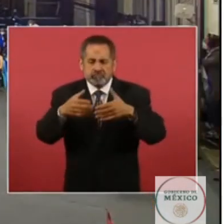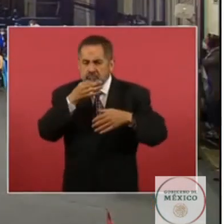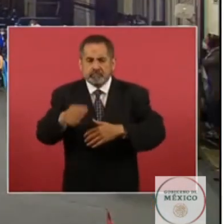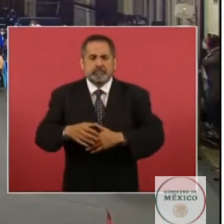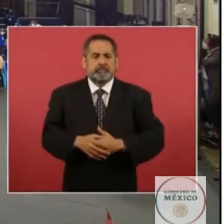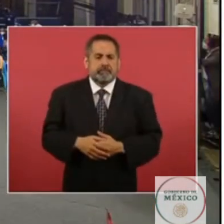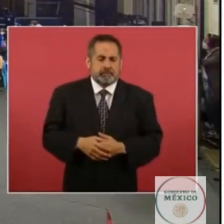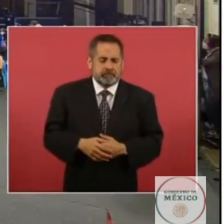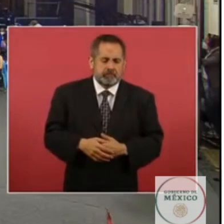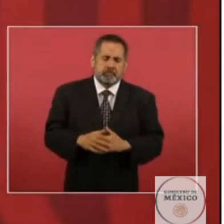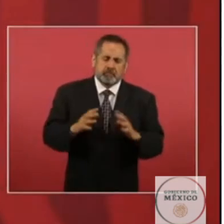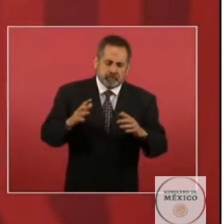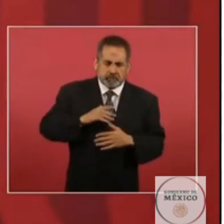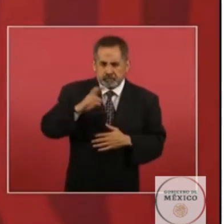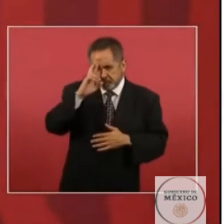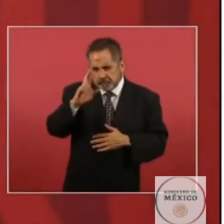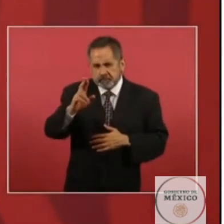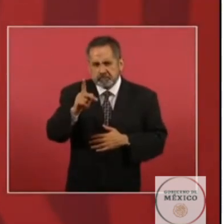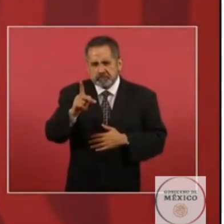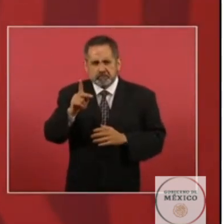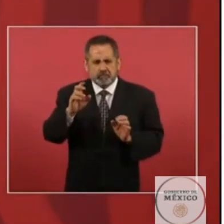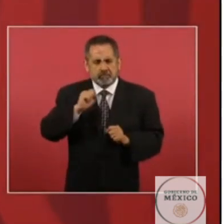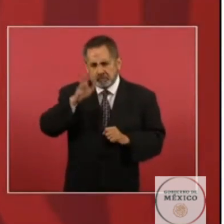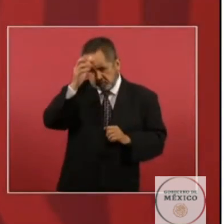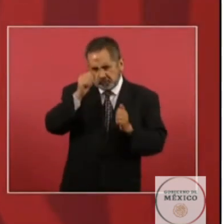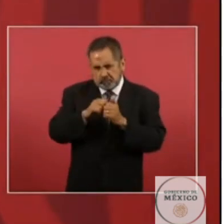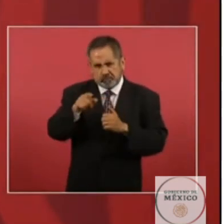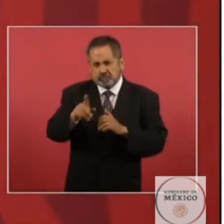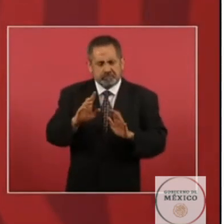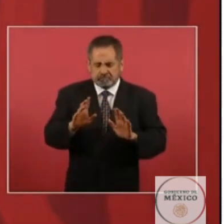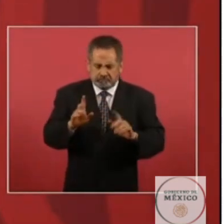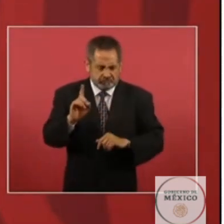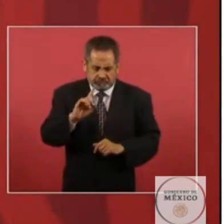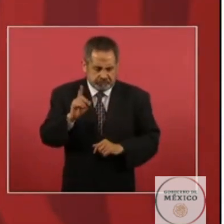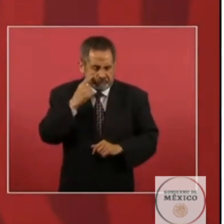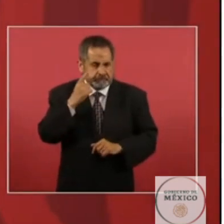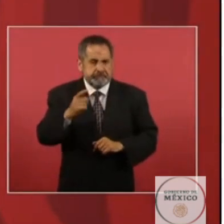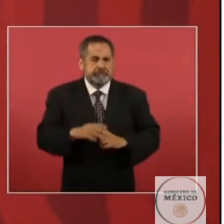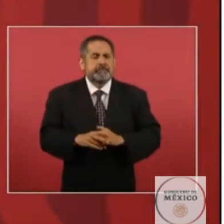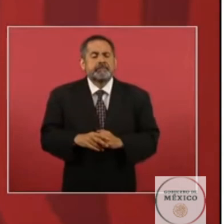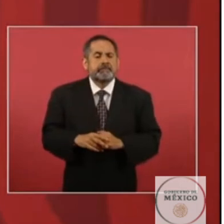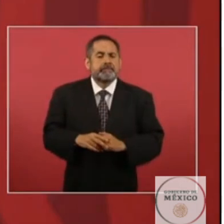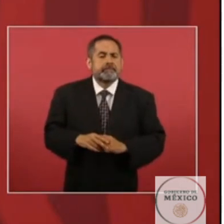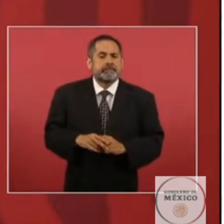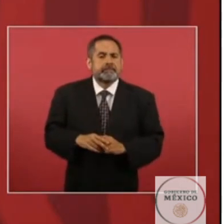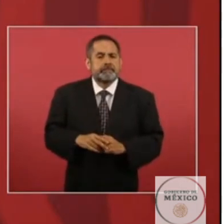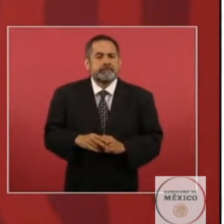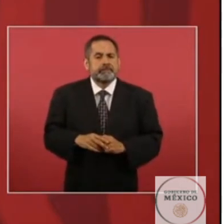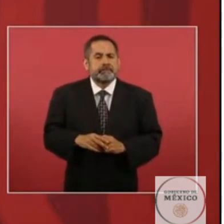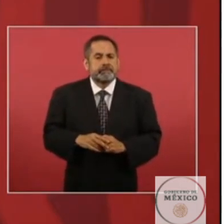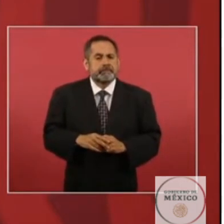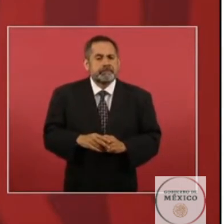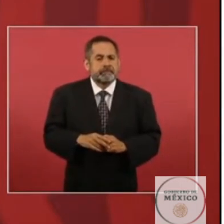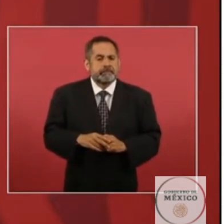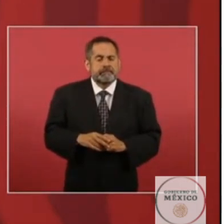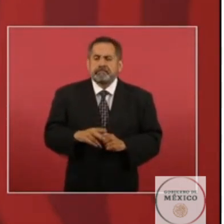una paliza hablando literalmente. Le da una información, le tira todos sus argumentos